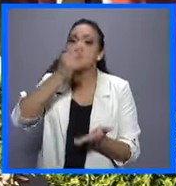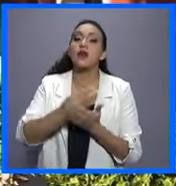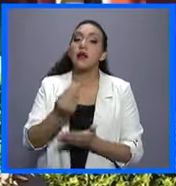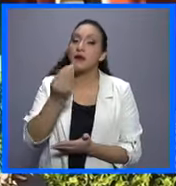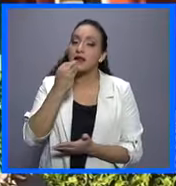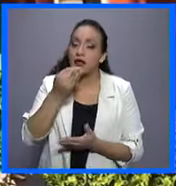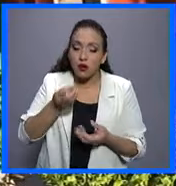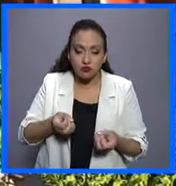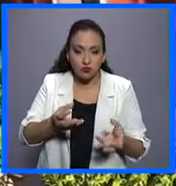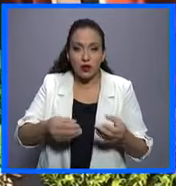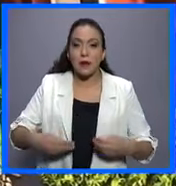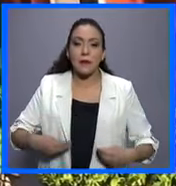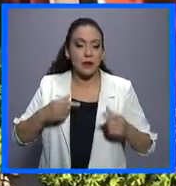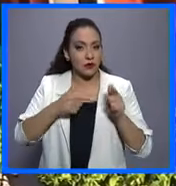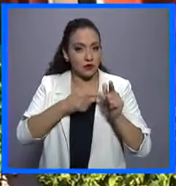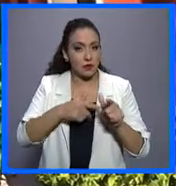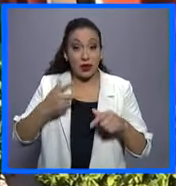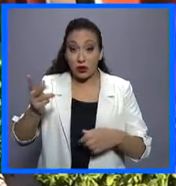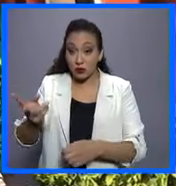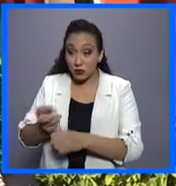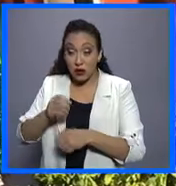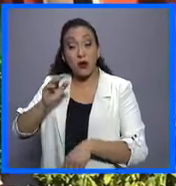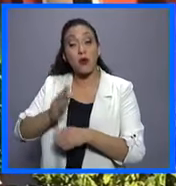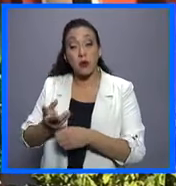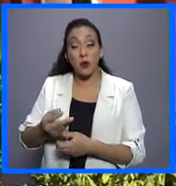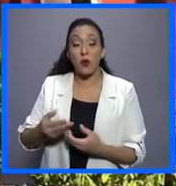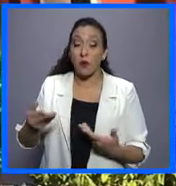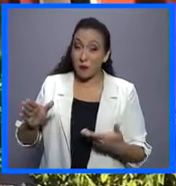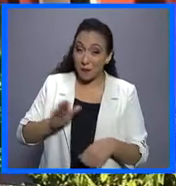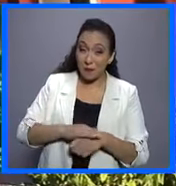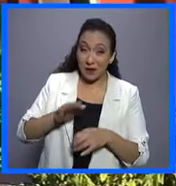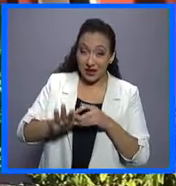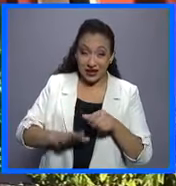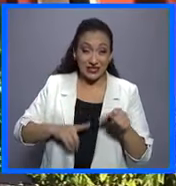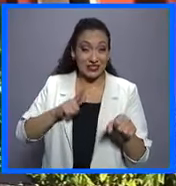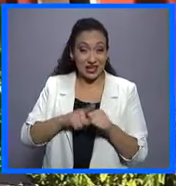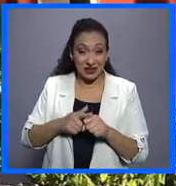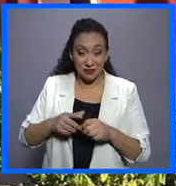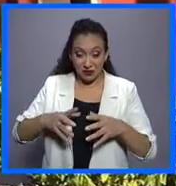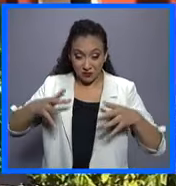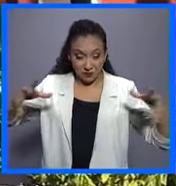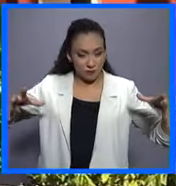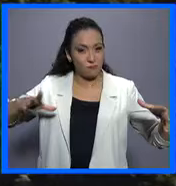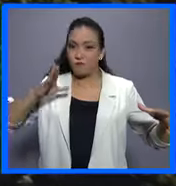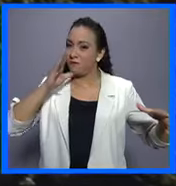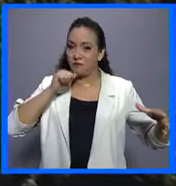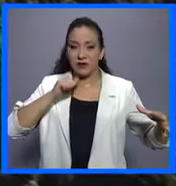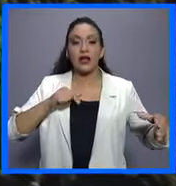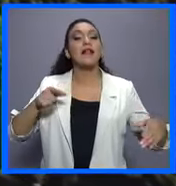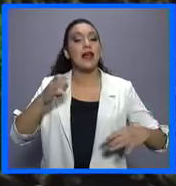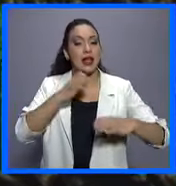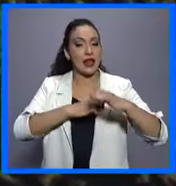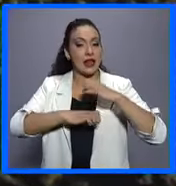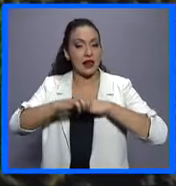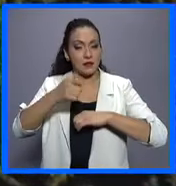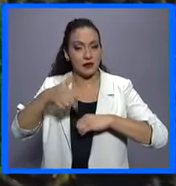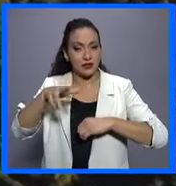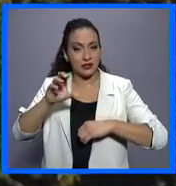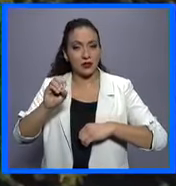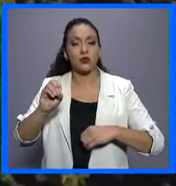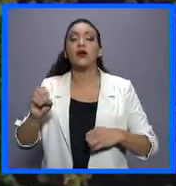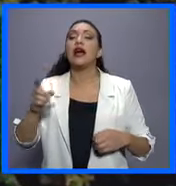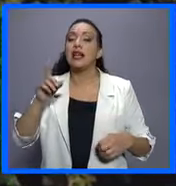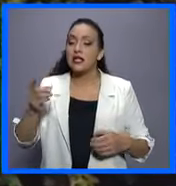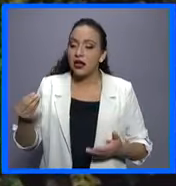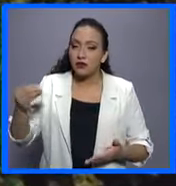permitir el ingreso de nuevos ejemplares. Dicho lugar, de nombre Cancapchen 2, de la empresa Quequén, perteneciente al Grupo Cuo, fue